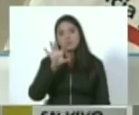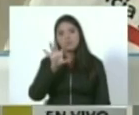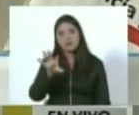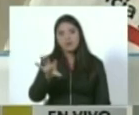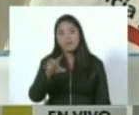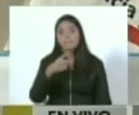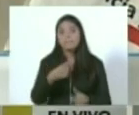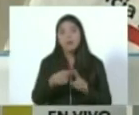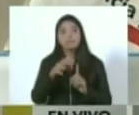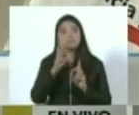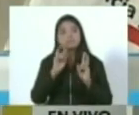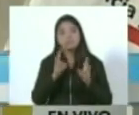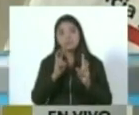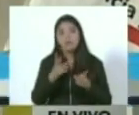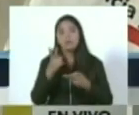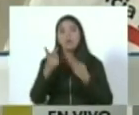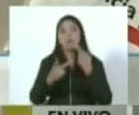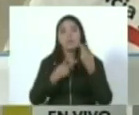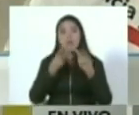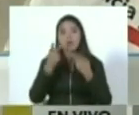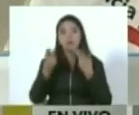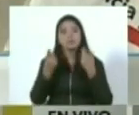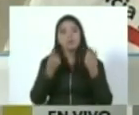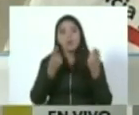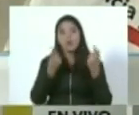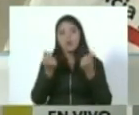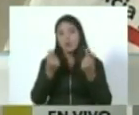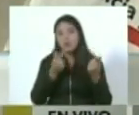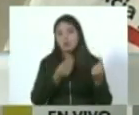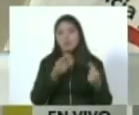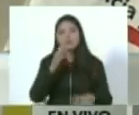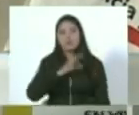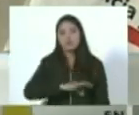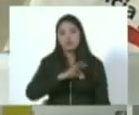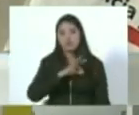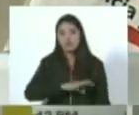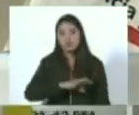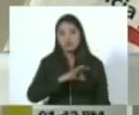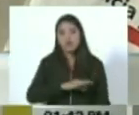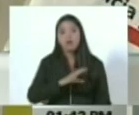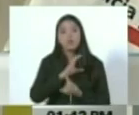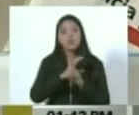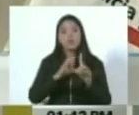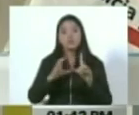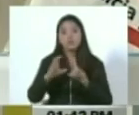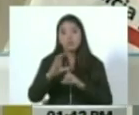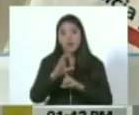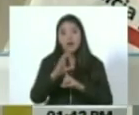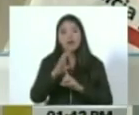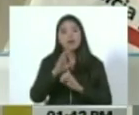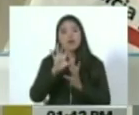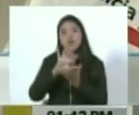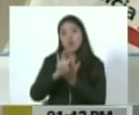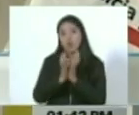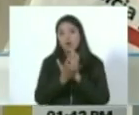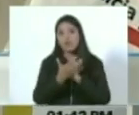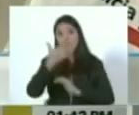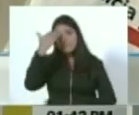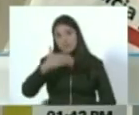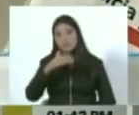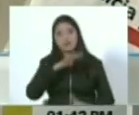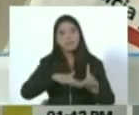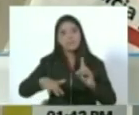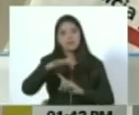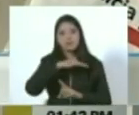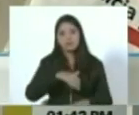los ámbitos político, económico, social, cultural, geográfico, militar y